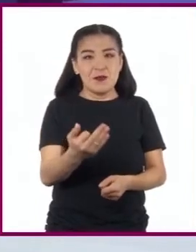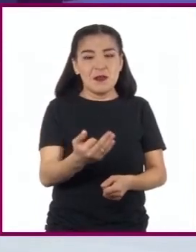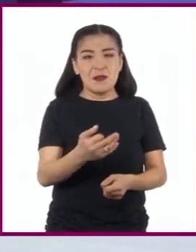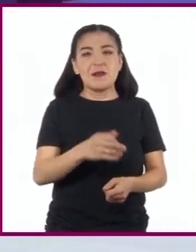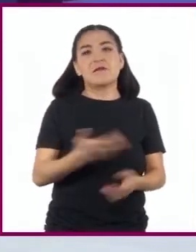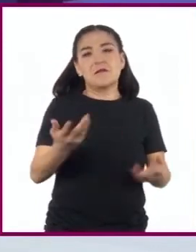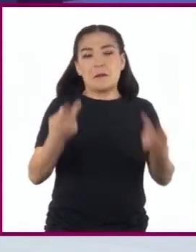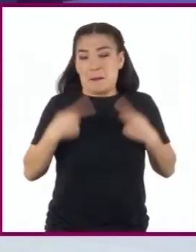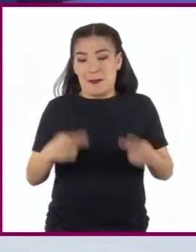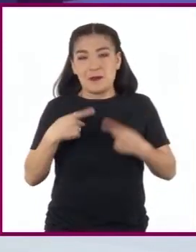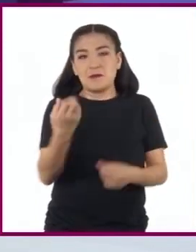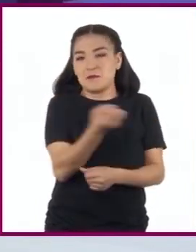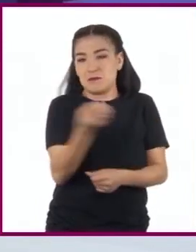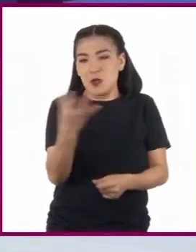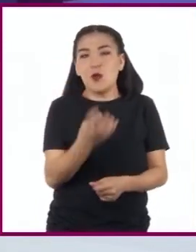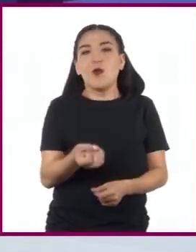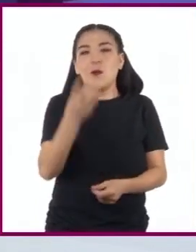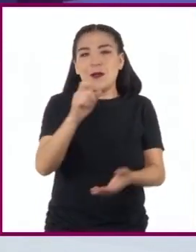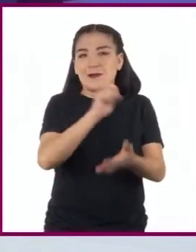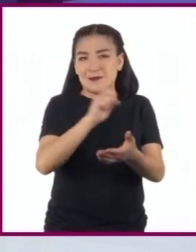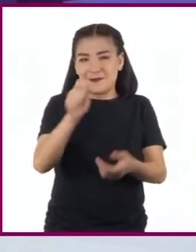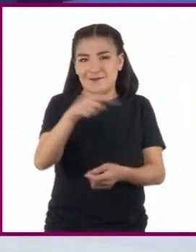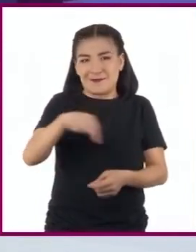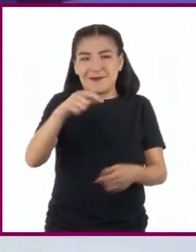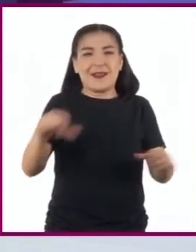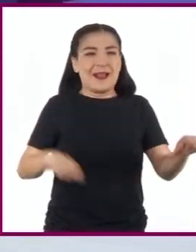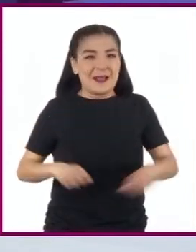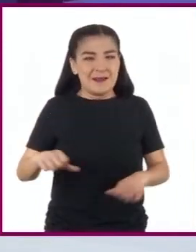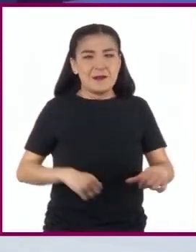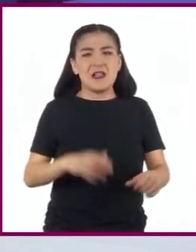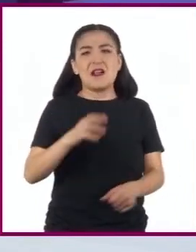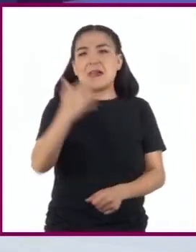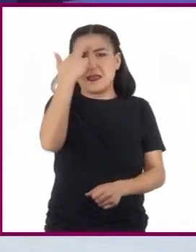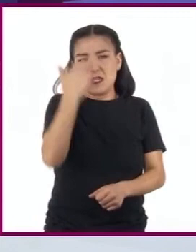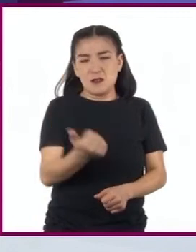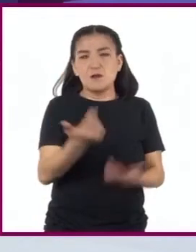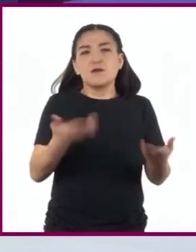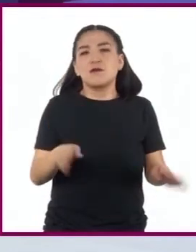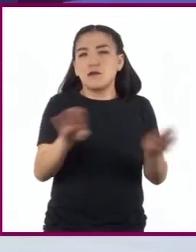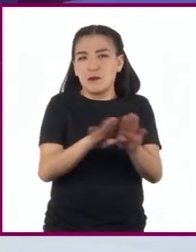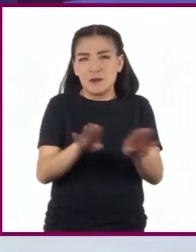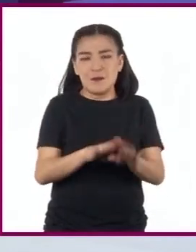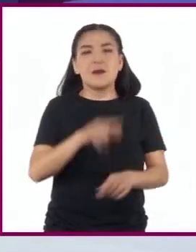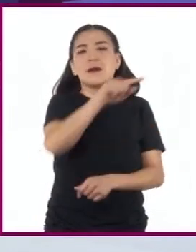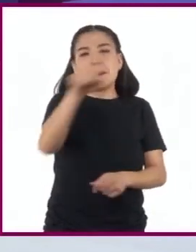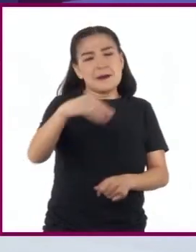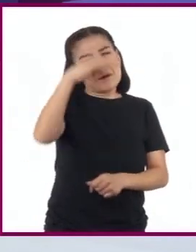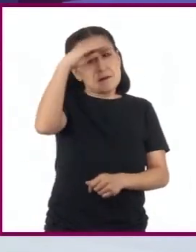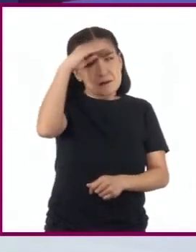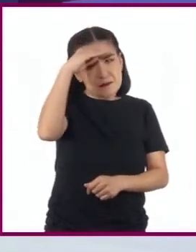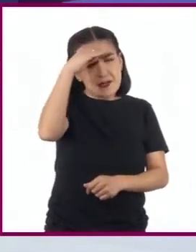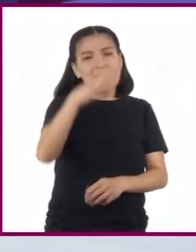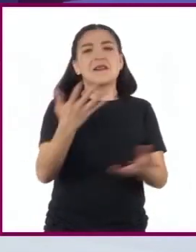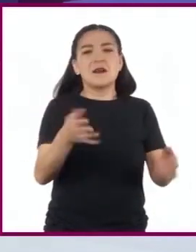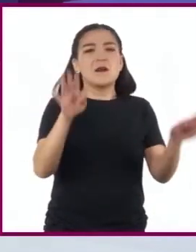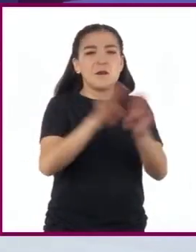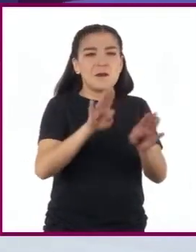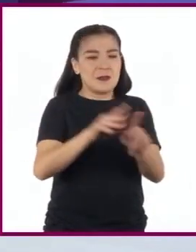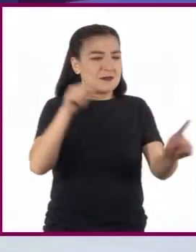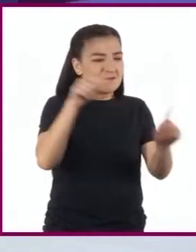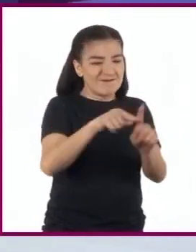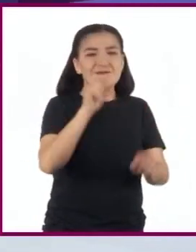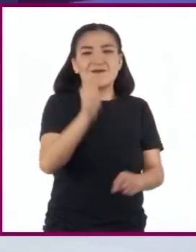o los protagonistas, la razón o el cómo. Y reflexionen sobre qué impacto